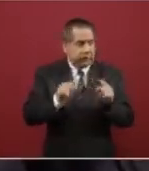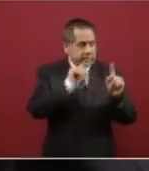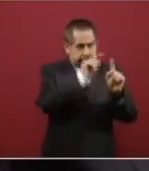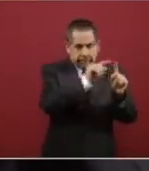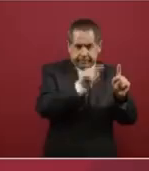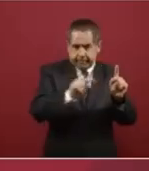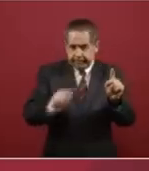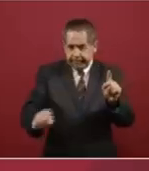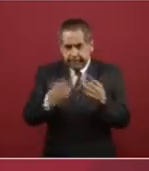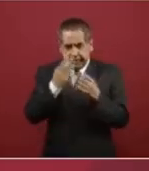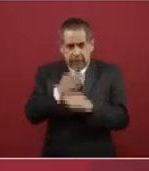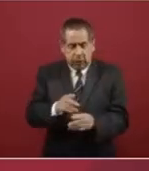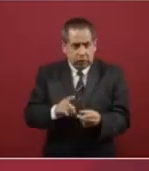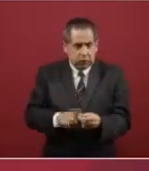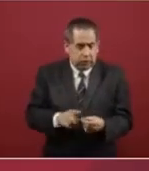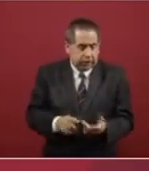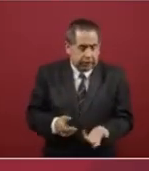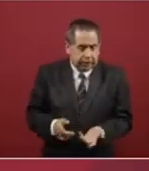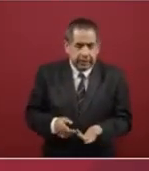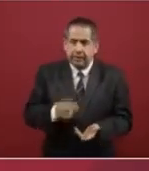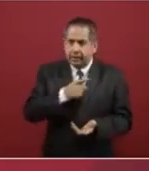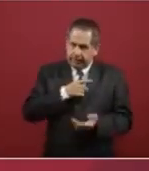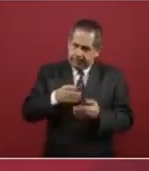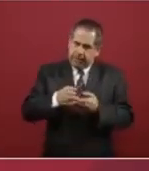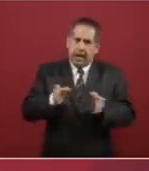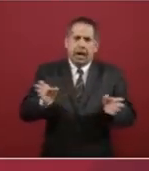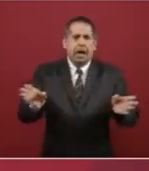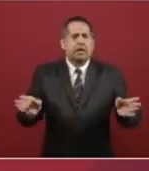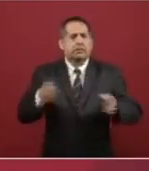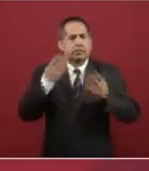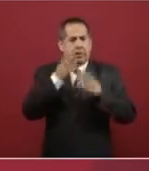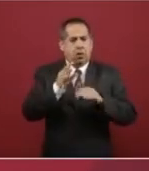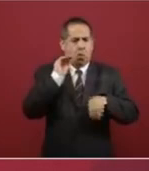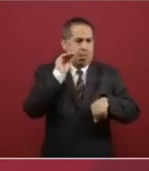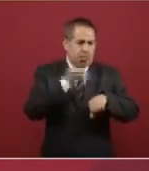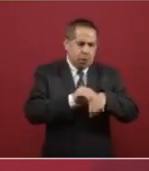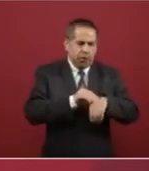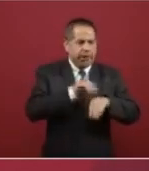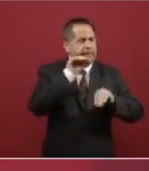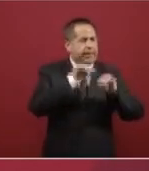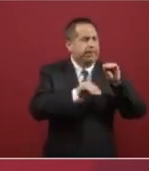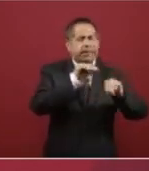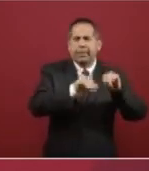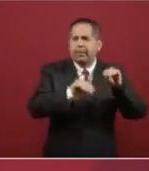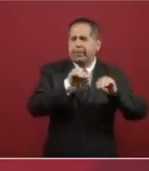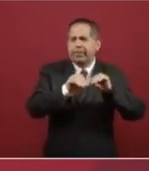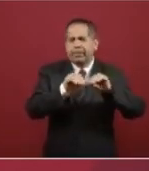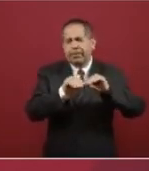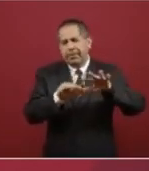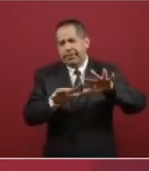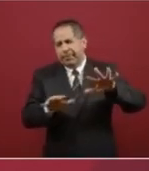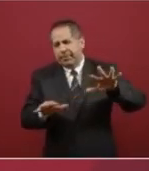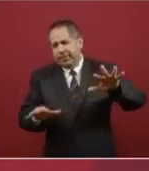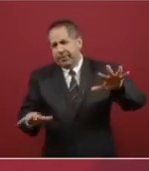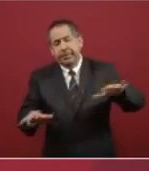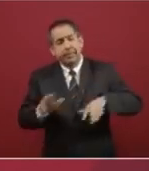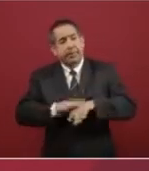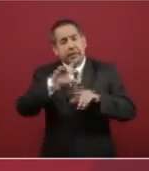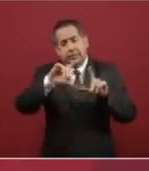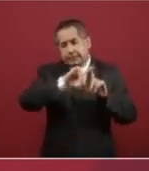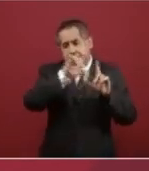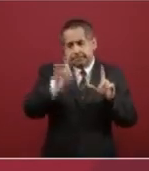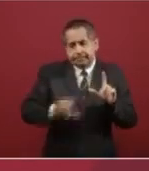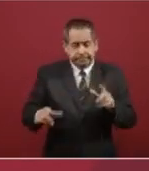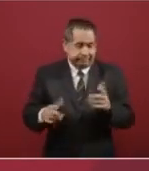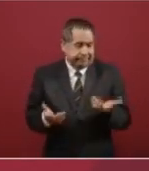Entonces, tienen que ampliarse, tienen que extenderse, y esto va